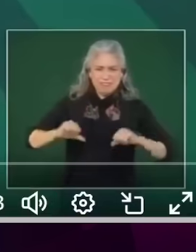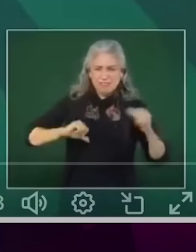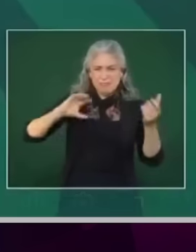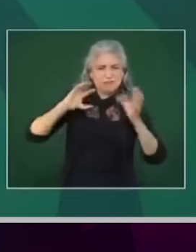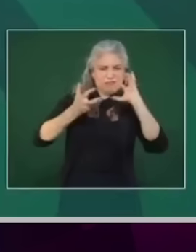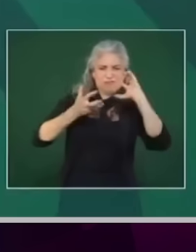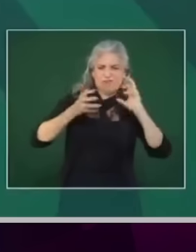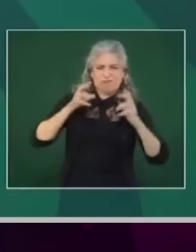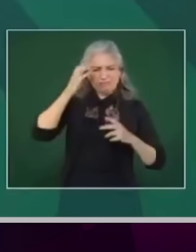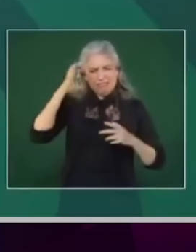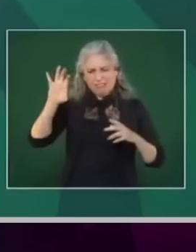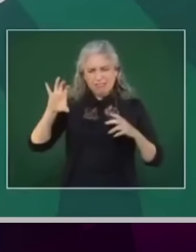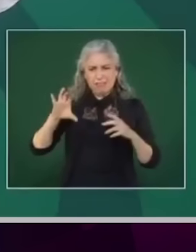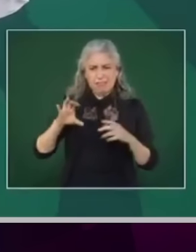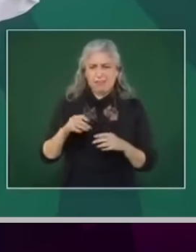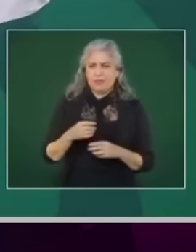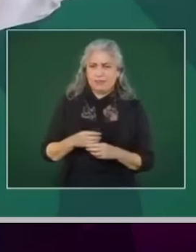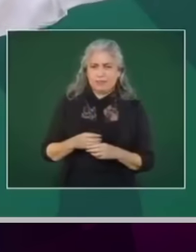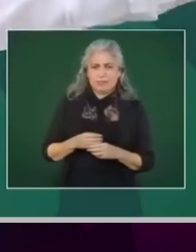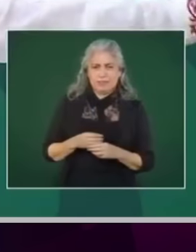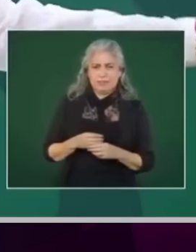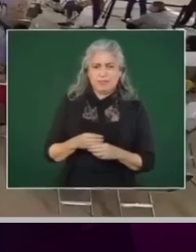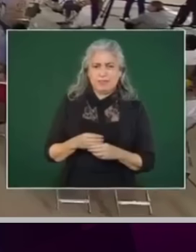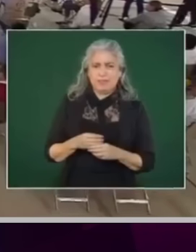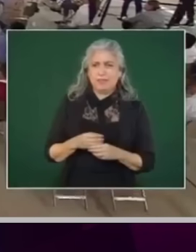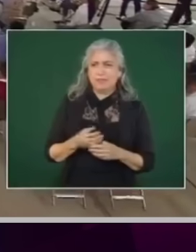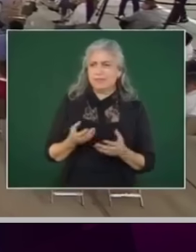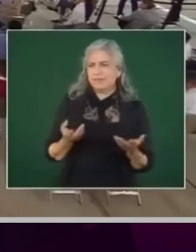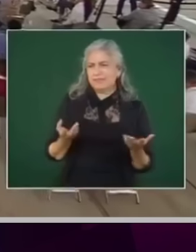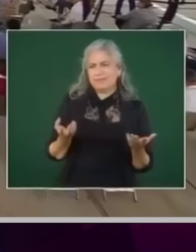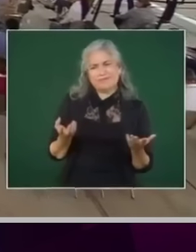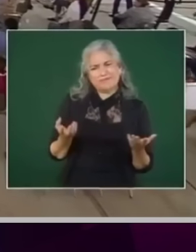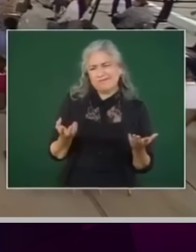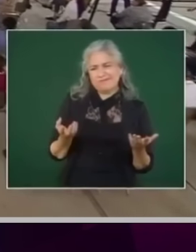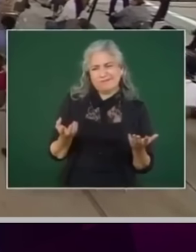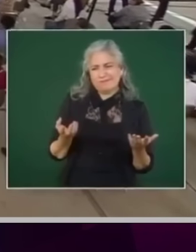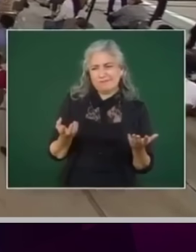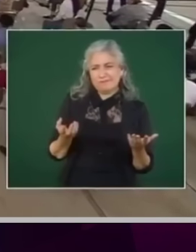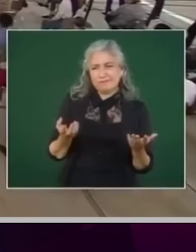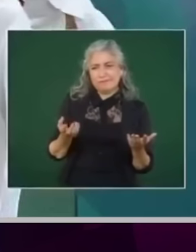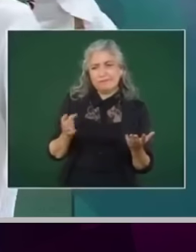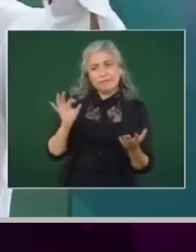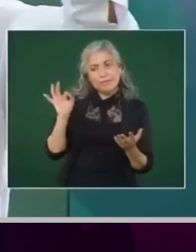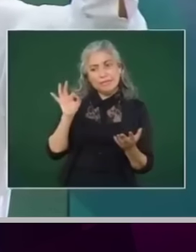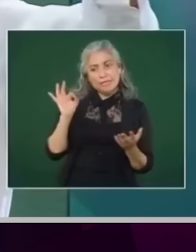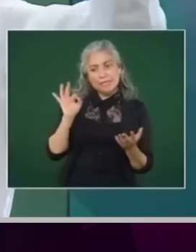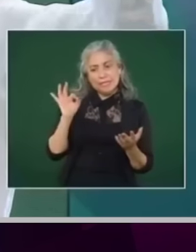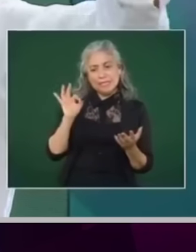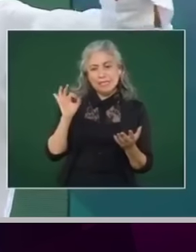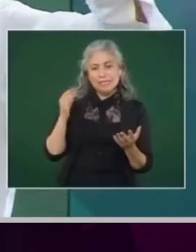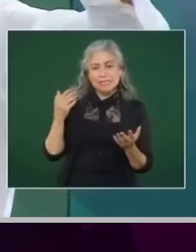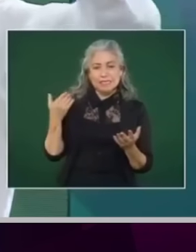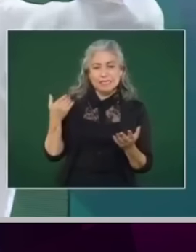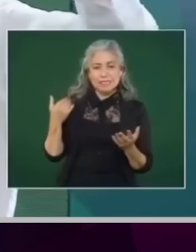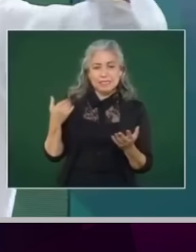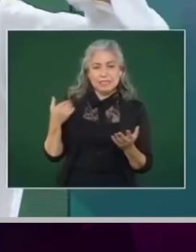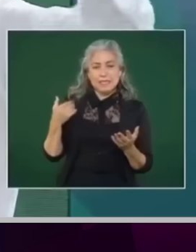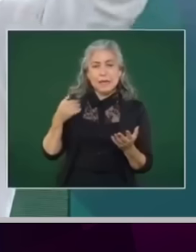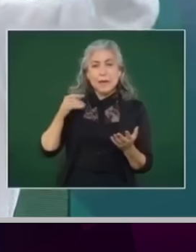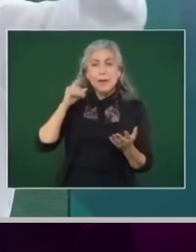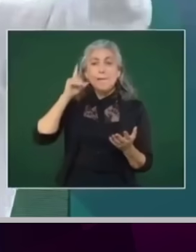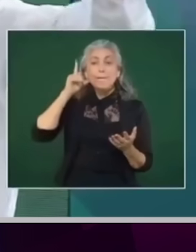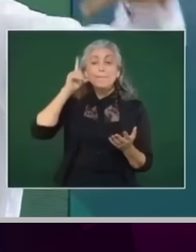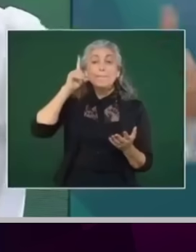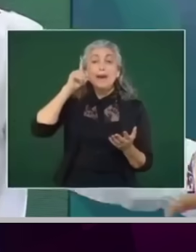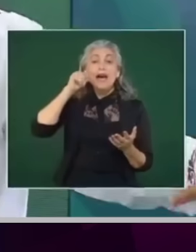ahora seguramente se va a envallar el palacio, porque viene mañana, es el Día de la Mujer, es